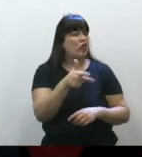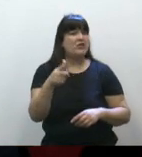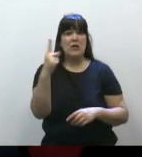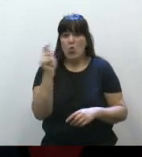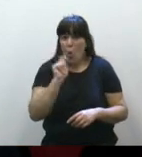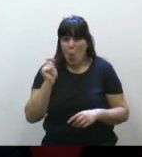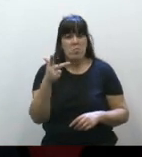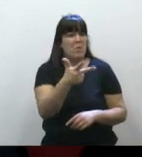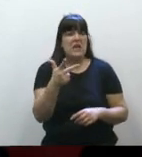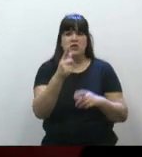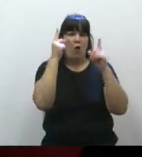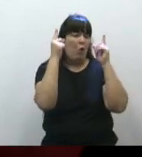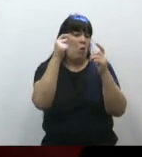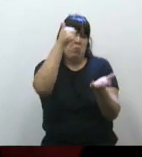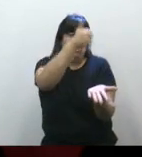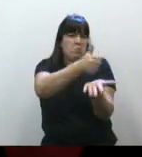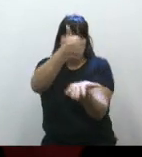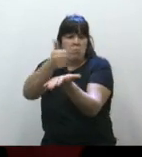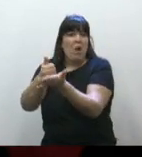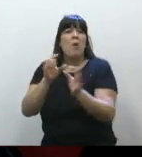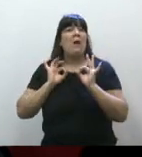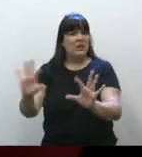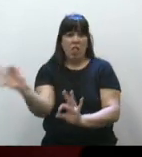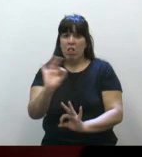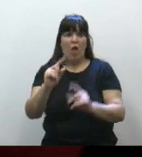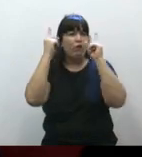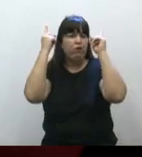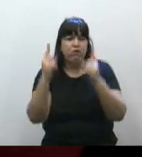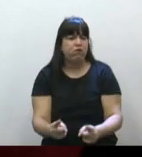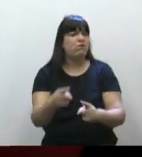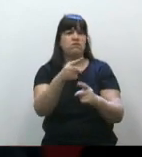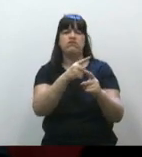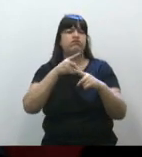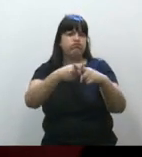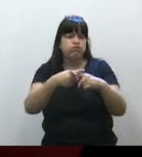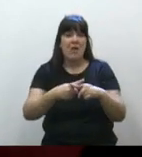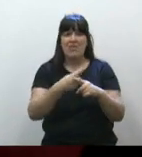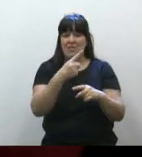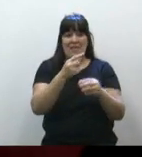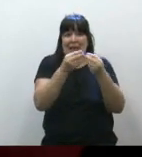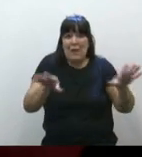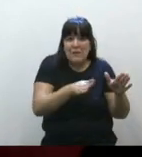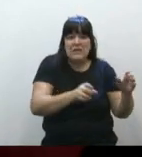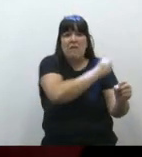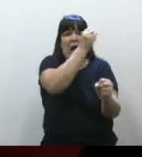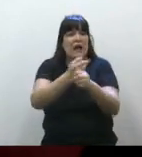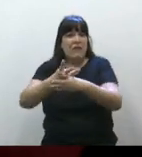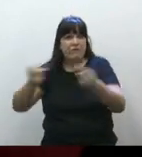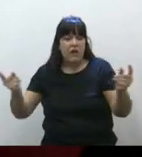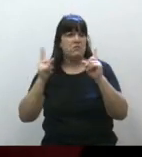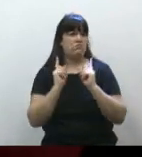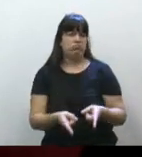mes no salieron de vacaciones estuvieron ahí desde la primera hora hasta la última hora